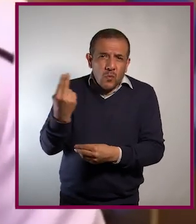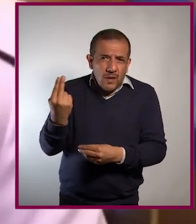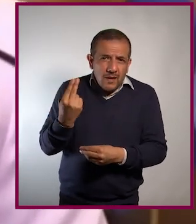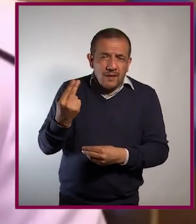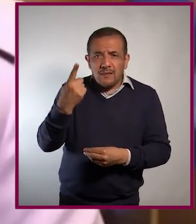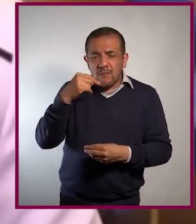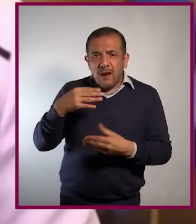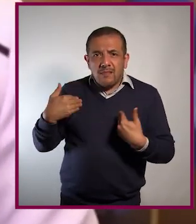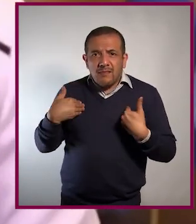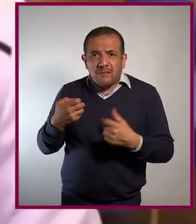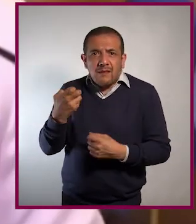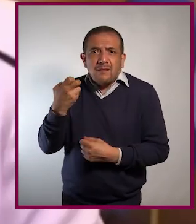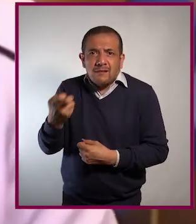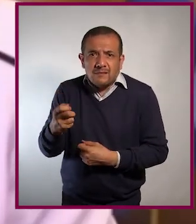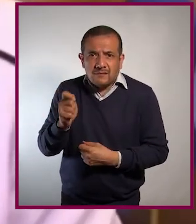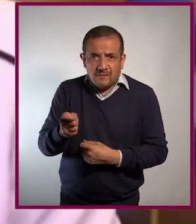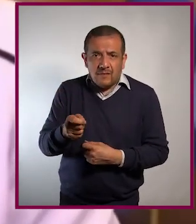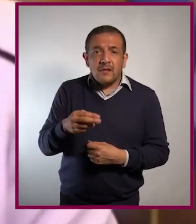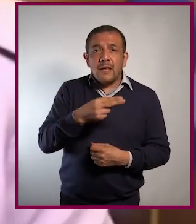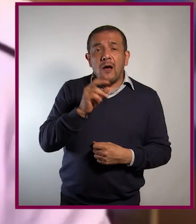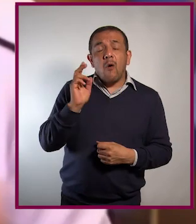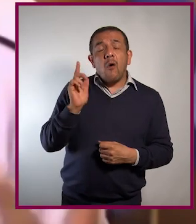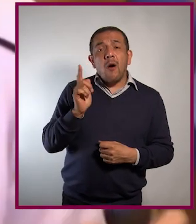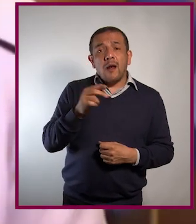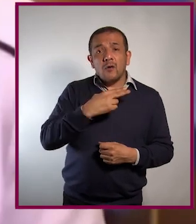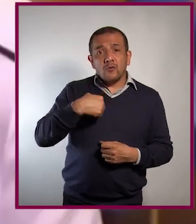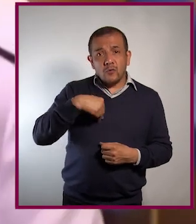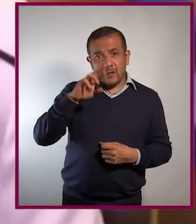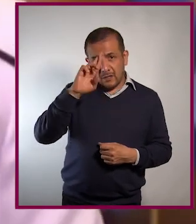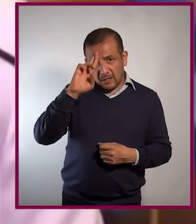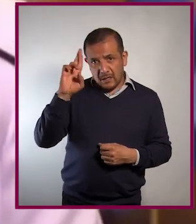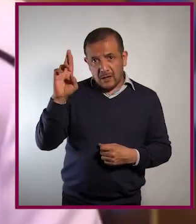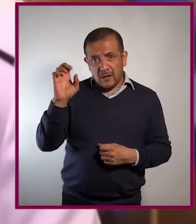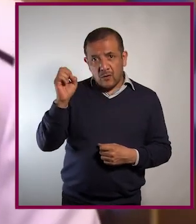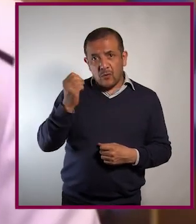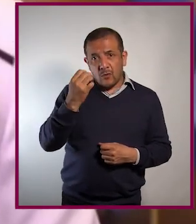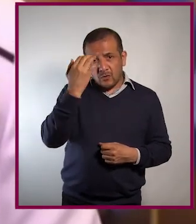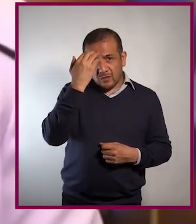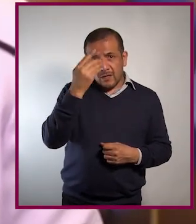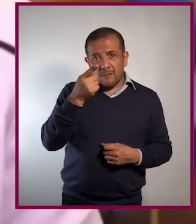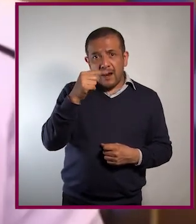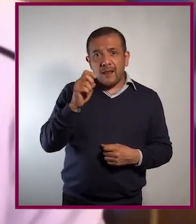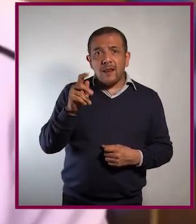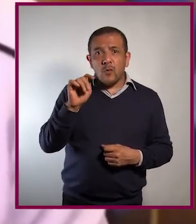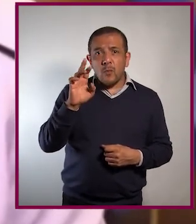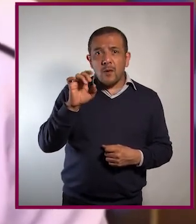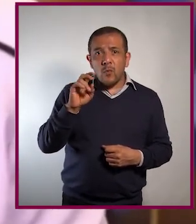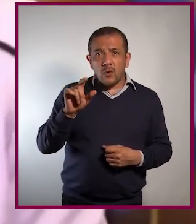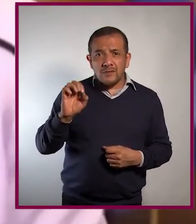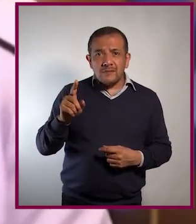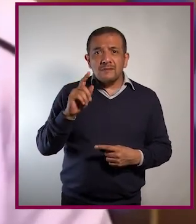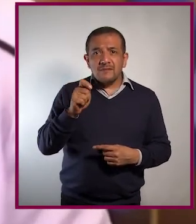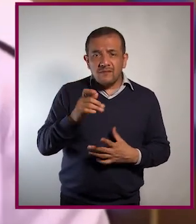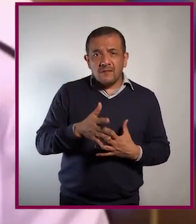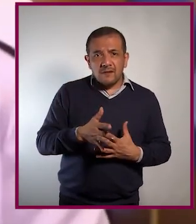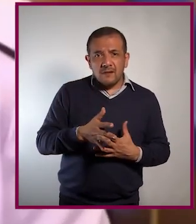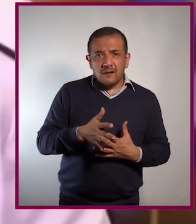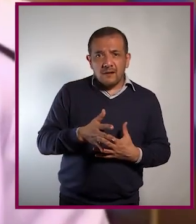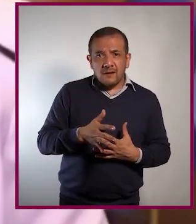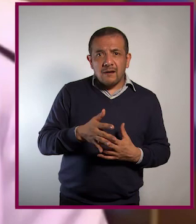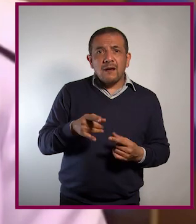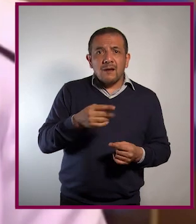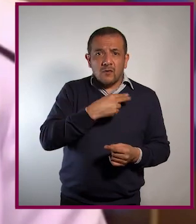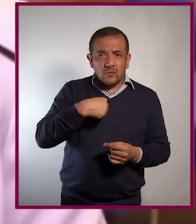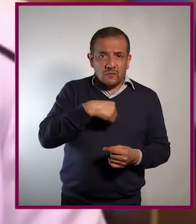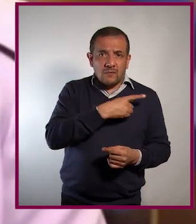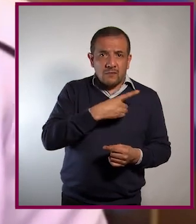de urgencia y comprensión. Espero que reconozcamos que la salud para todos no es una frase vacía, sino la